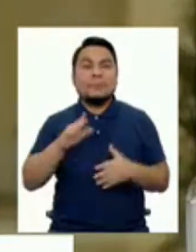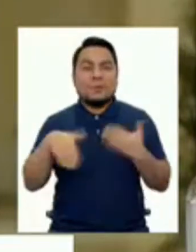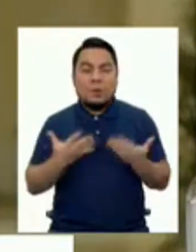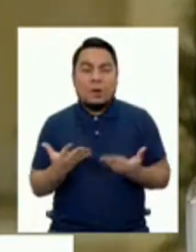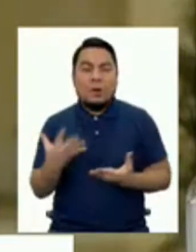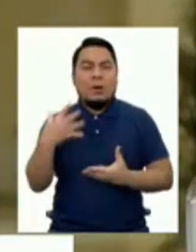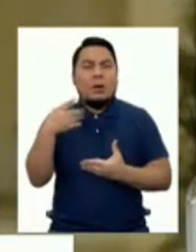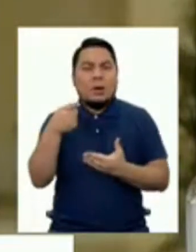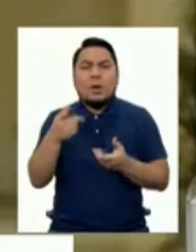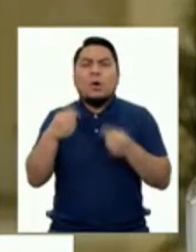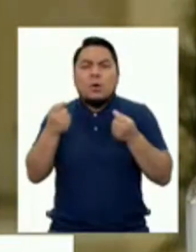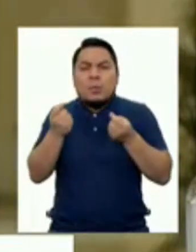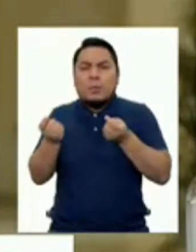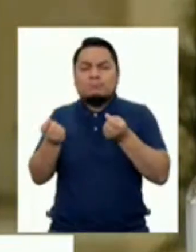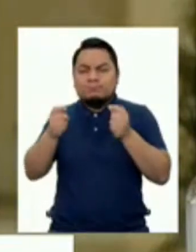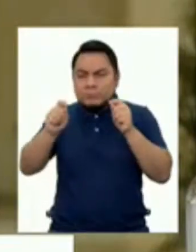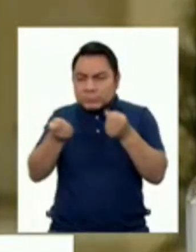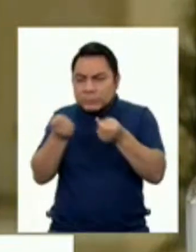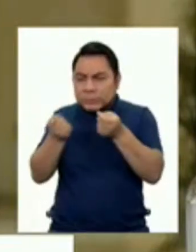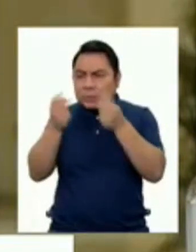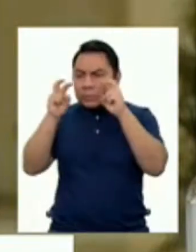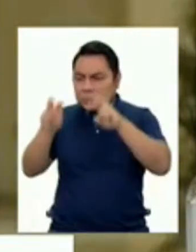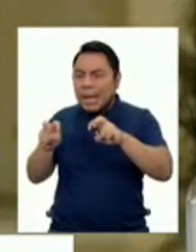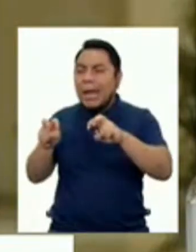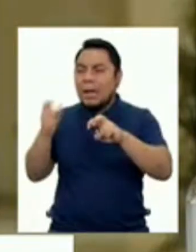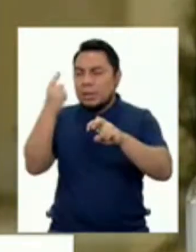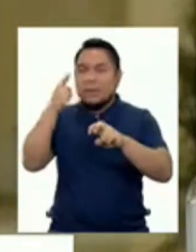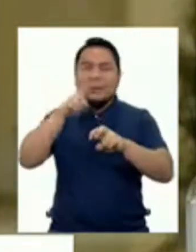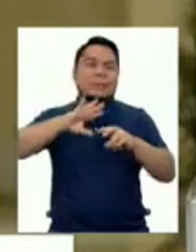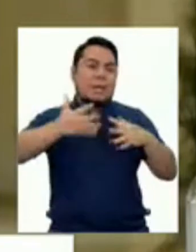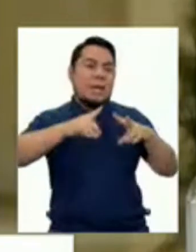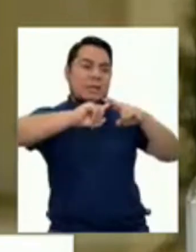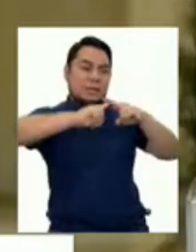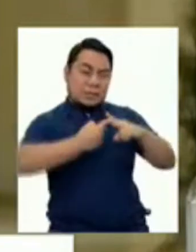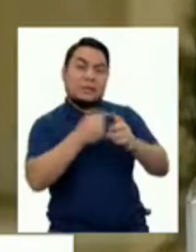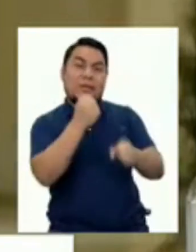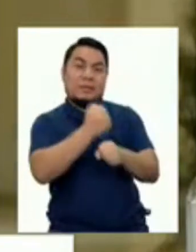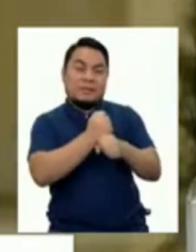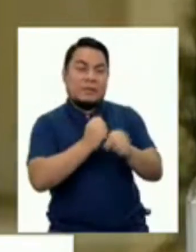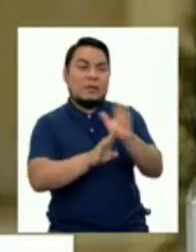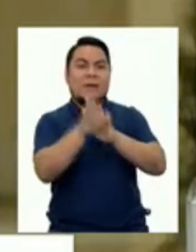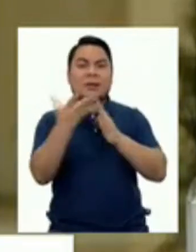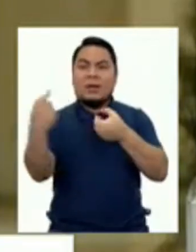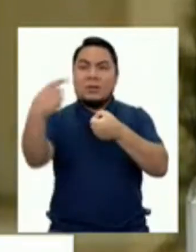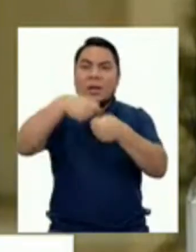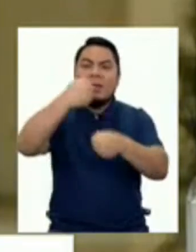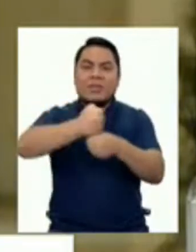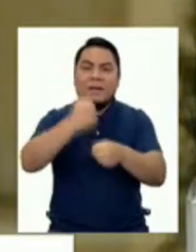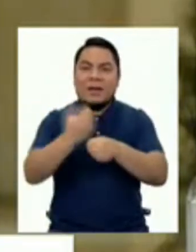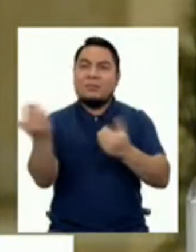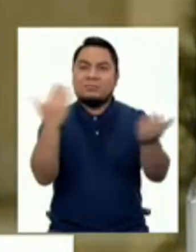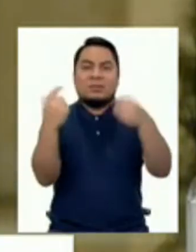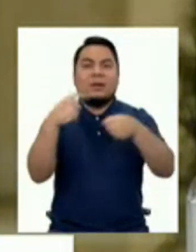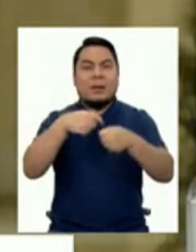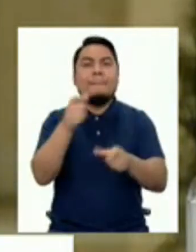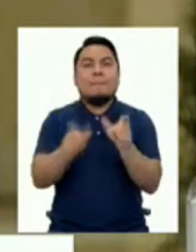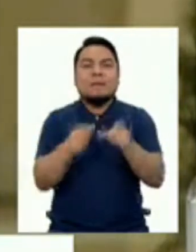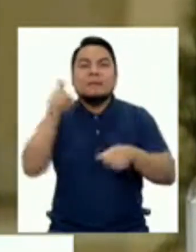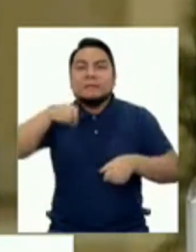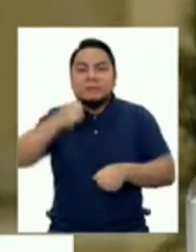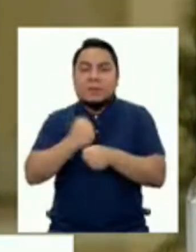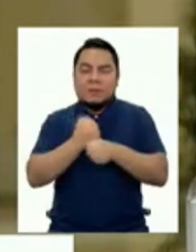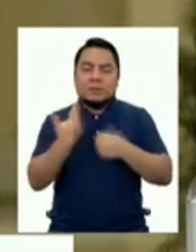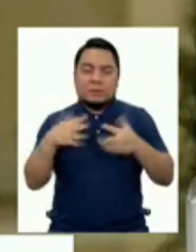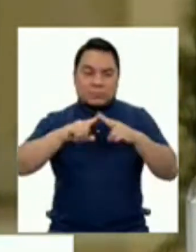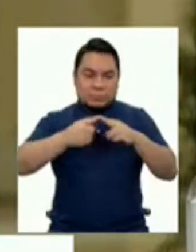ponderar el inicio de actividades que generen también puestos de trabajo, nos permiten encontrar